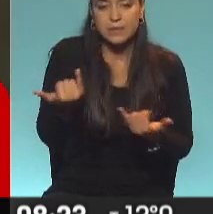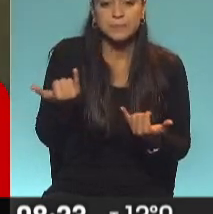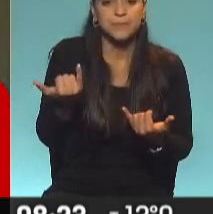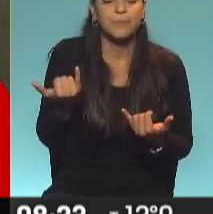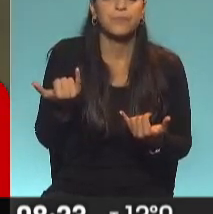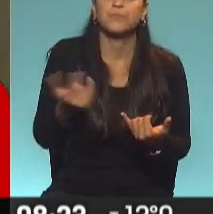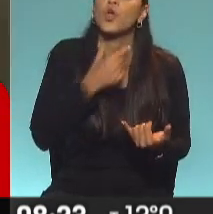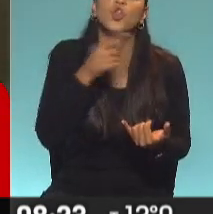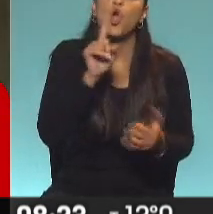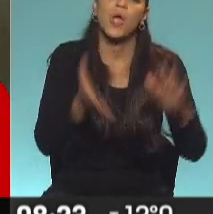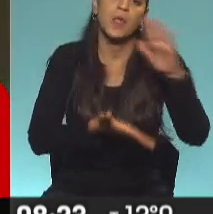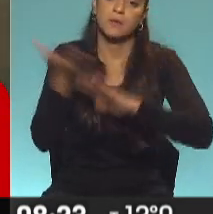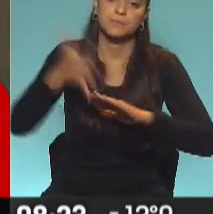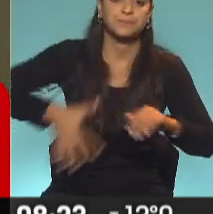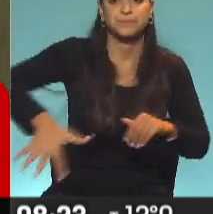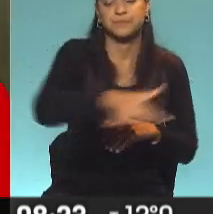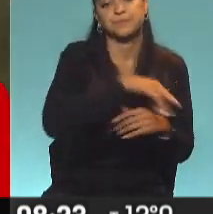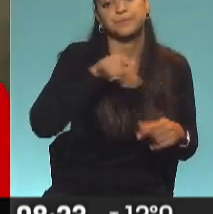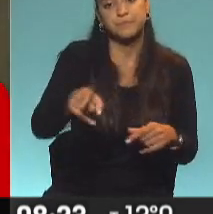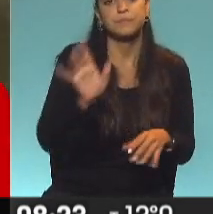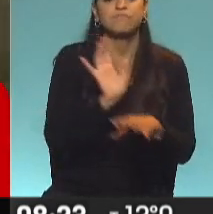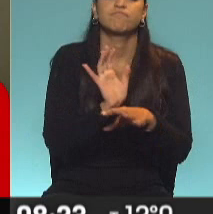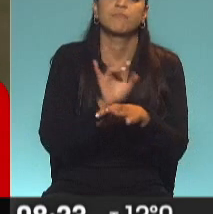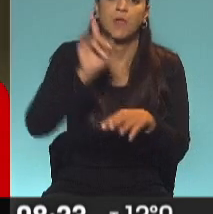querían irse del lugar para generar estos